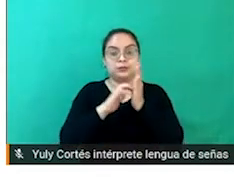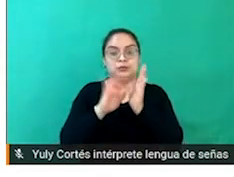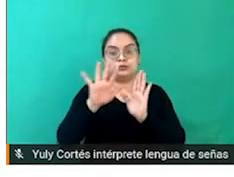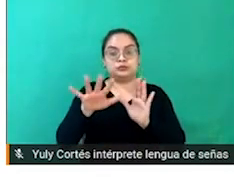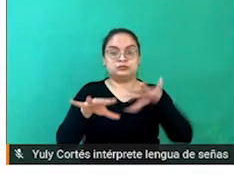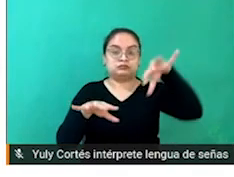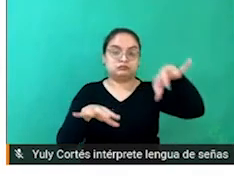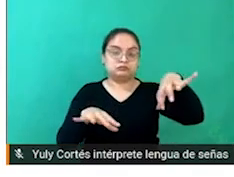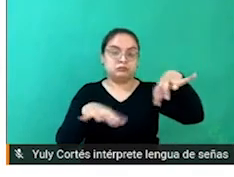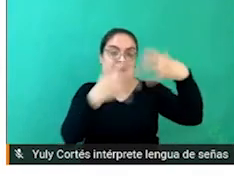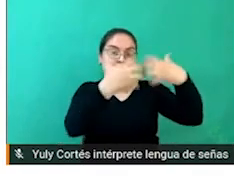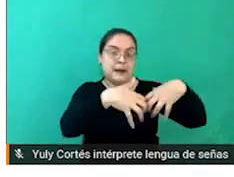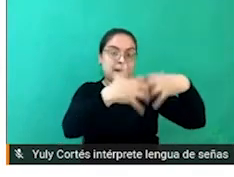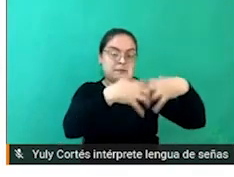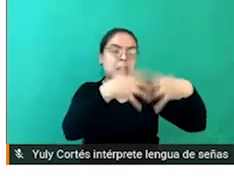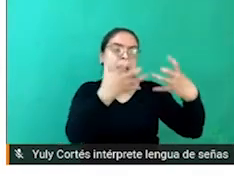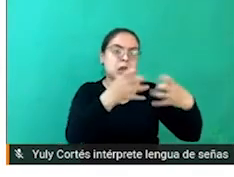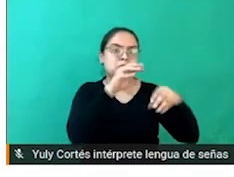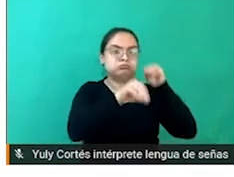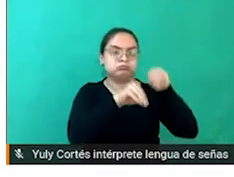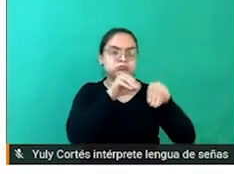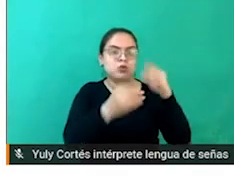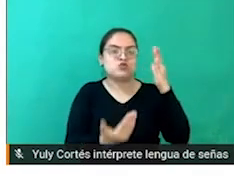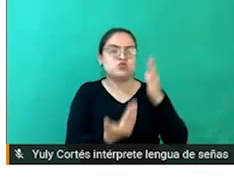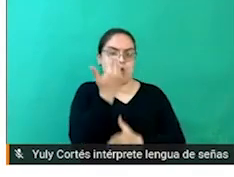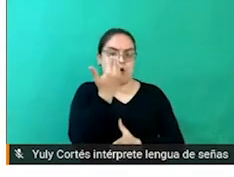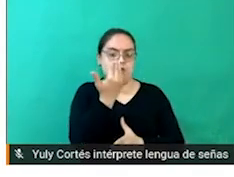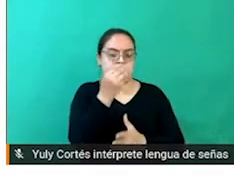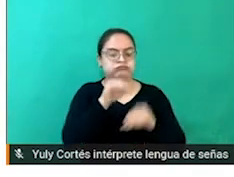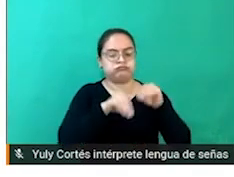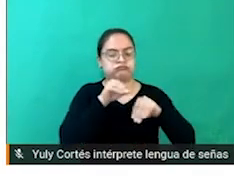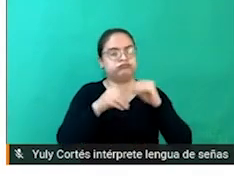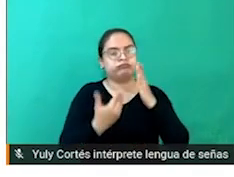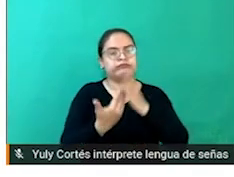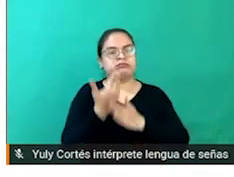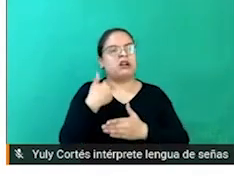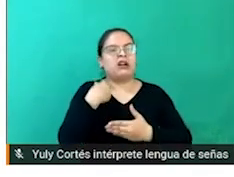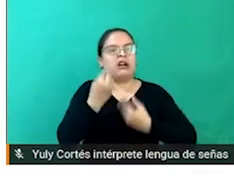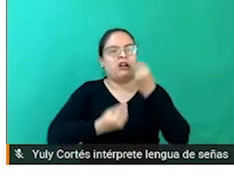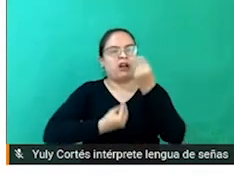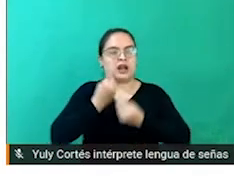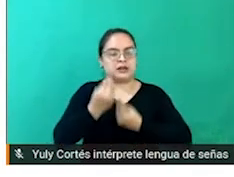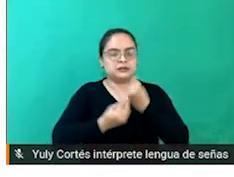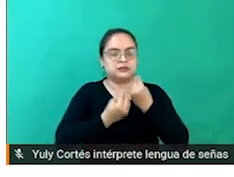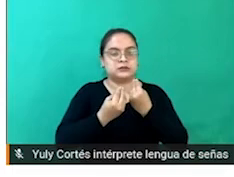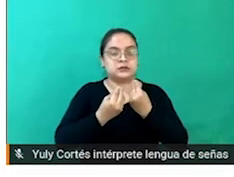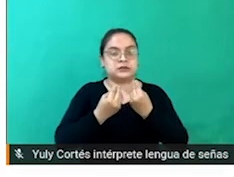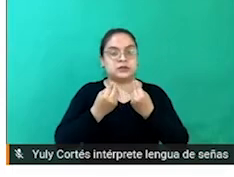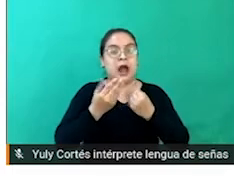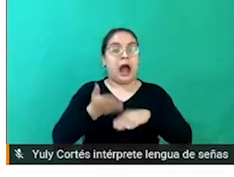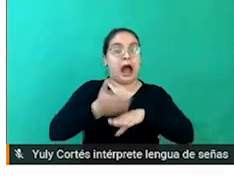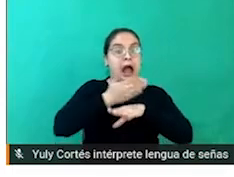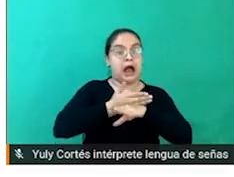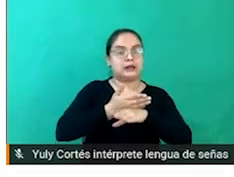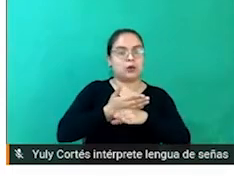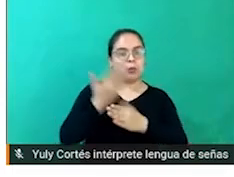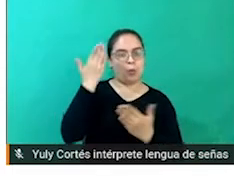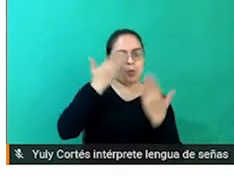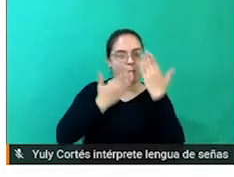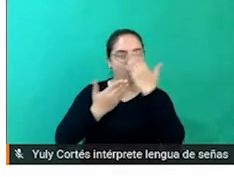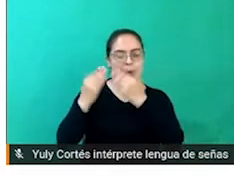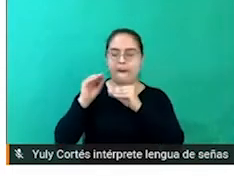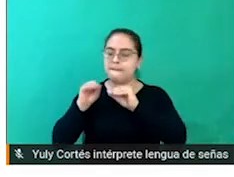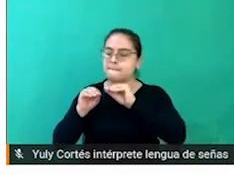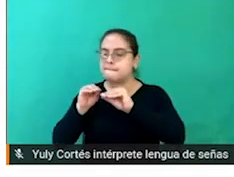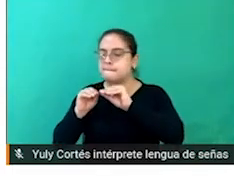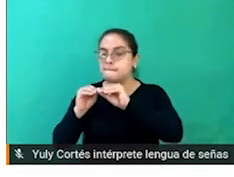empresa quería fabricar un producto nuevo, lo que hacía era generar un prototipo real, ¿ya? Y este